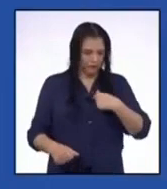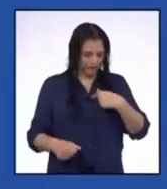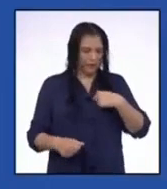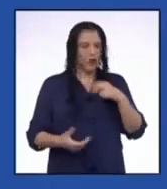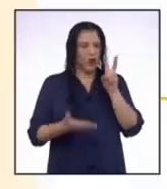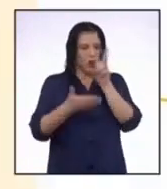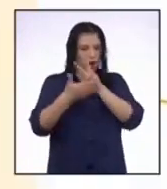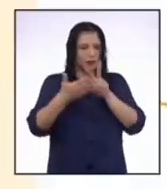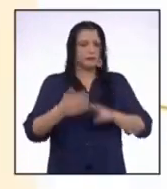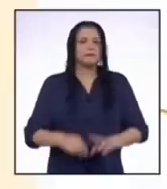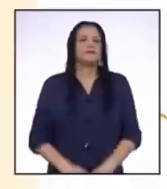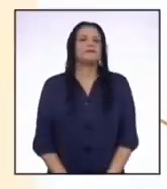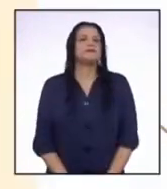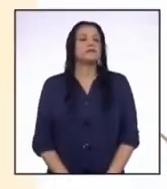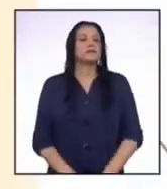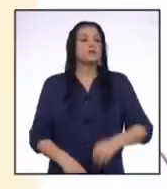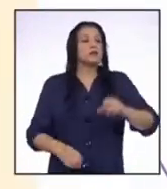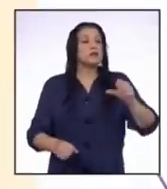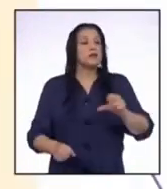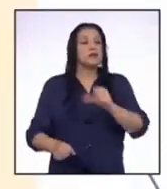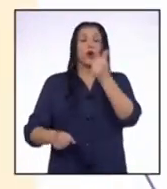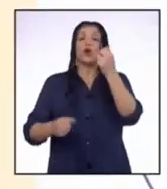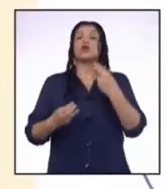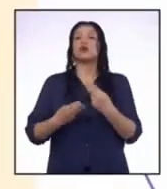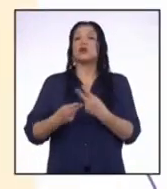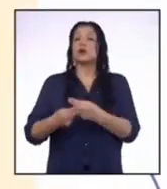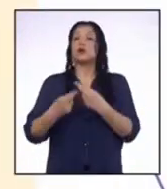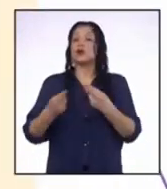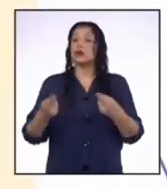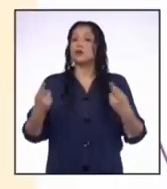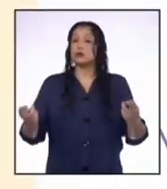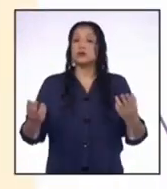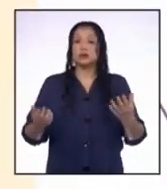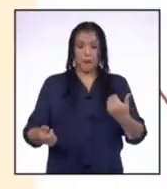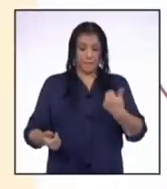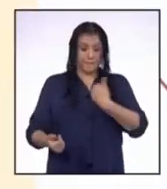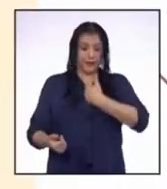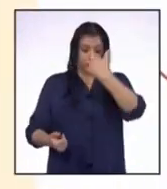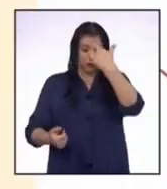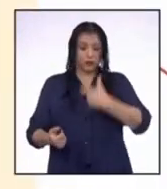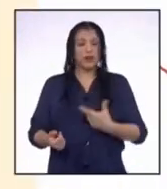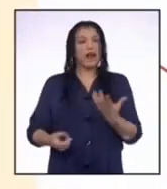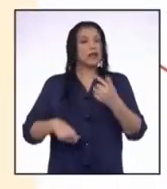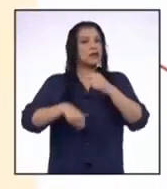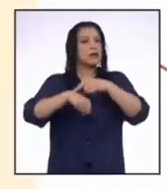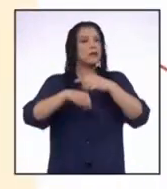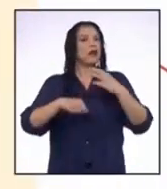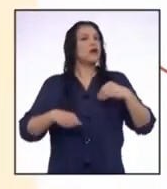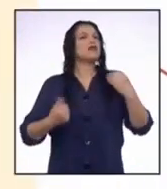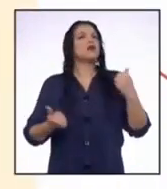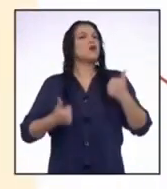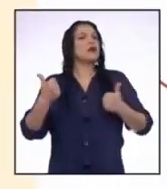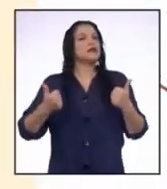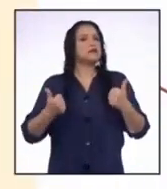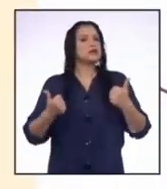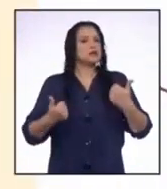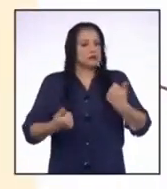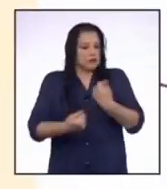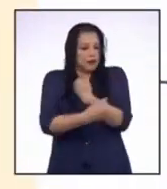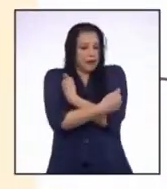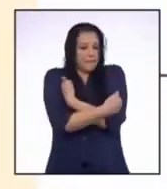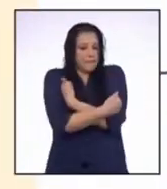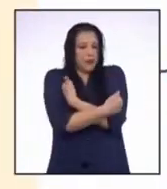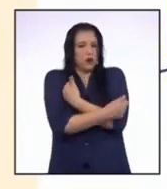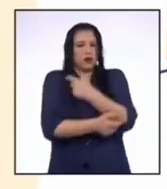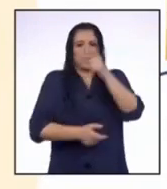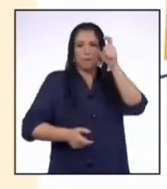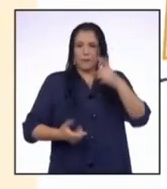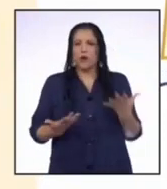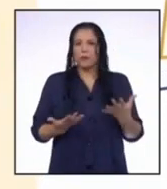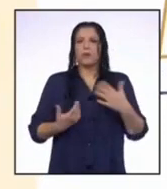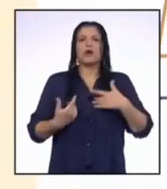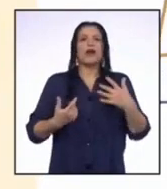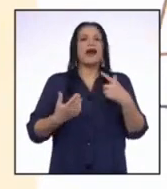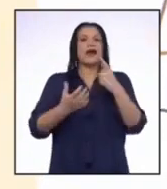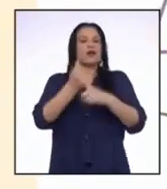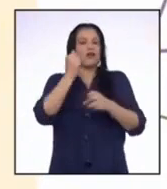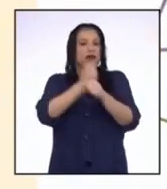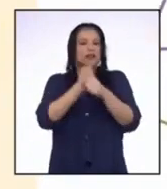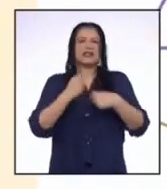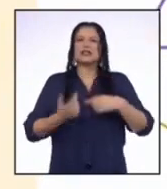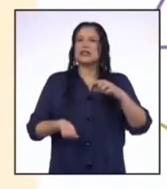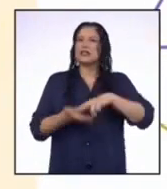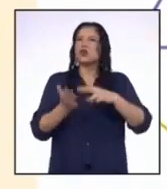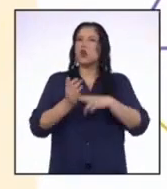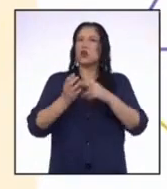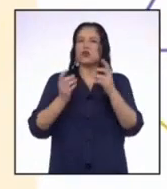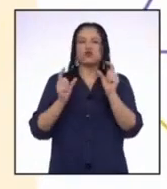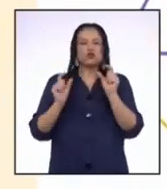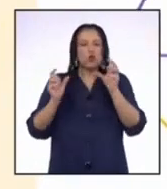leo. Otro de los recursos personales importantes en la adolescencia es la autoestima, entendida como el conjunto de